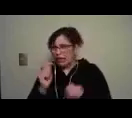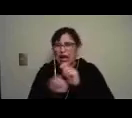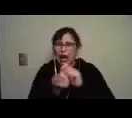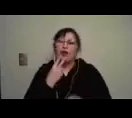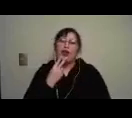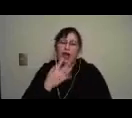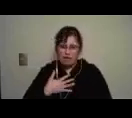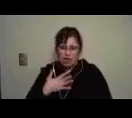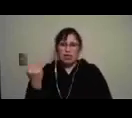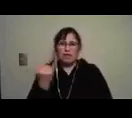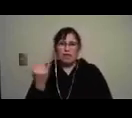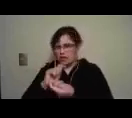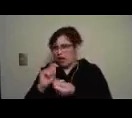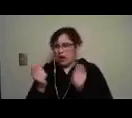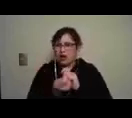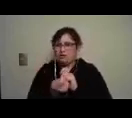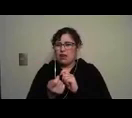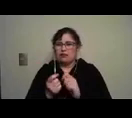independencia y el grado de demencia. ¿Ya?